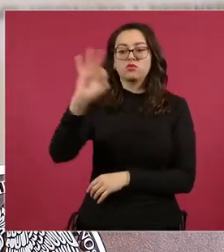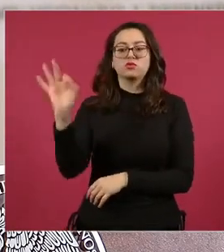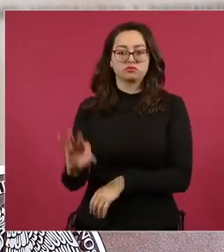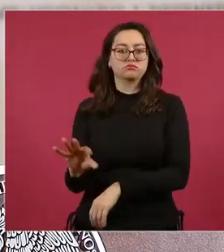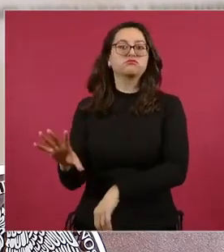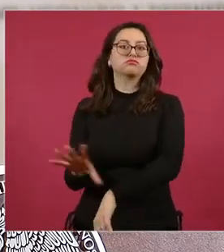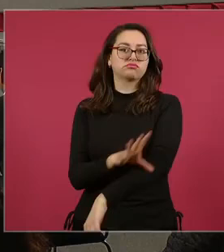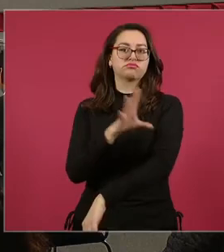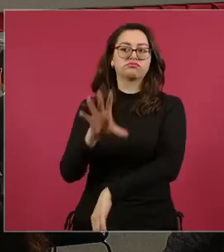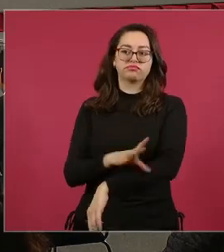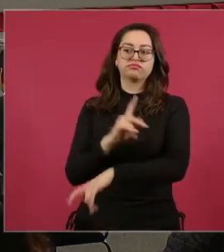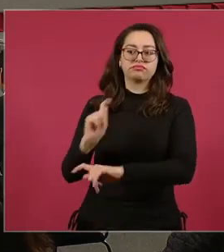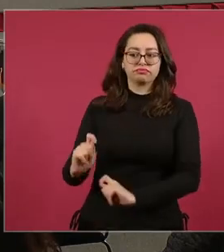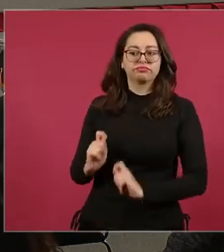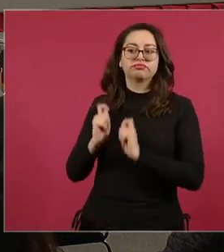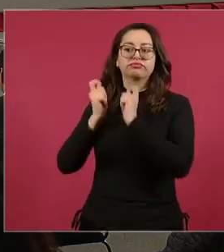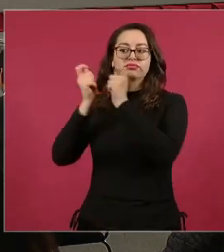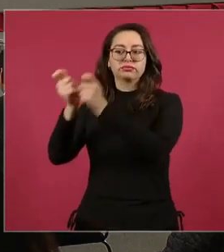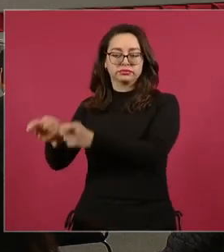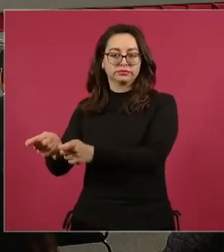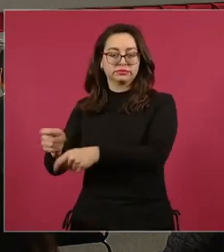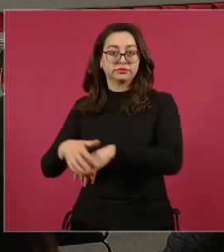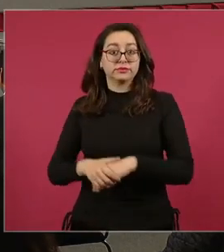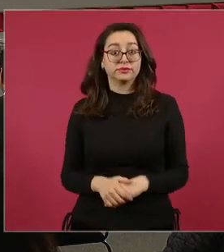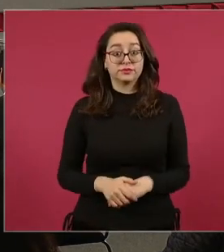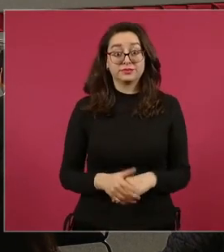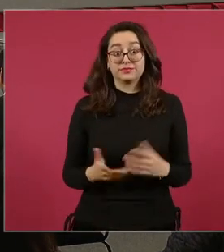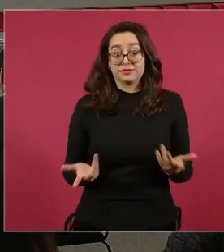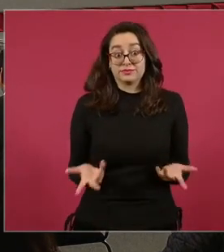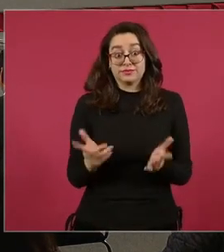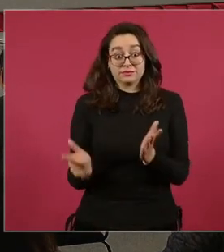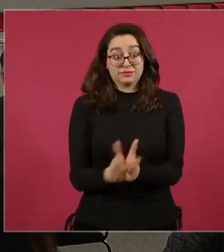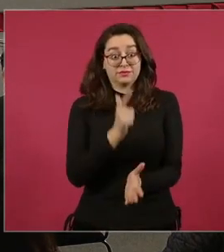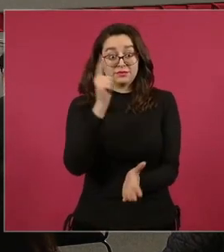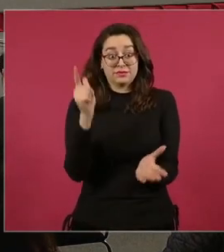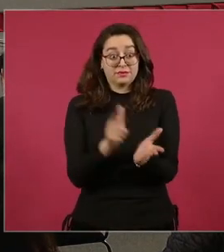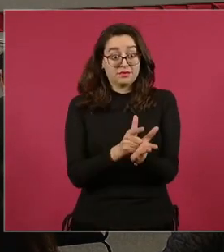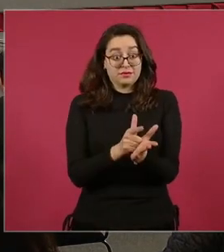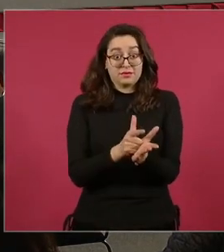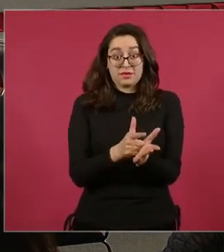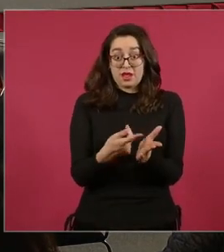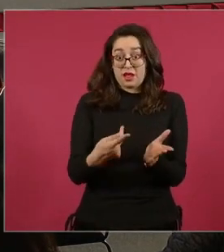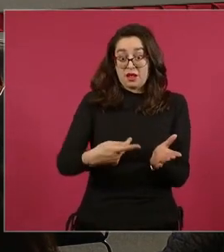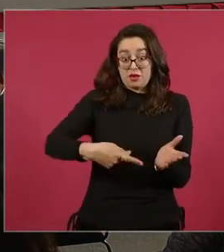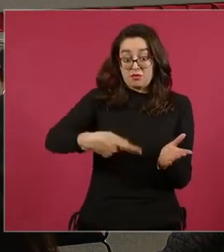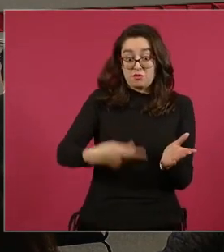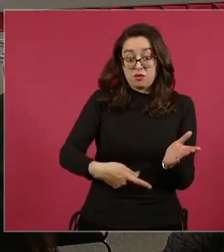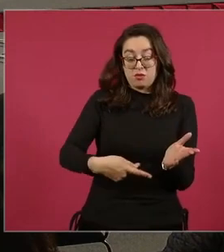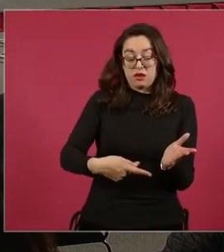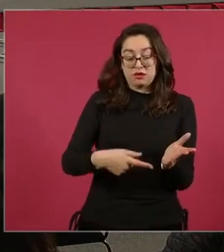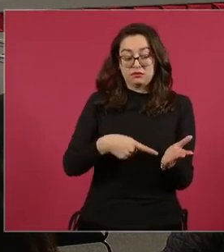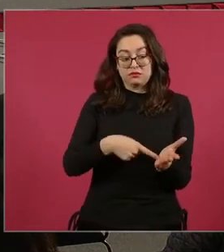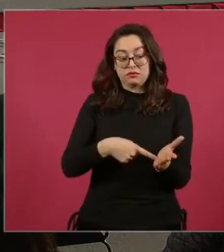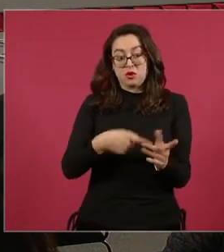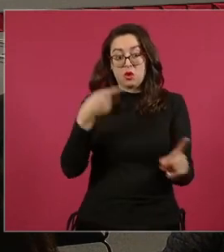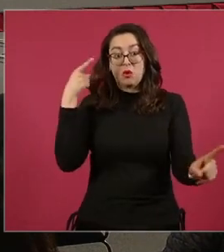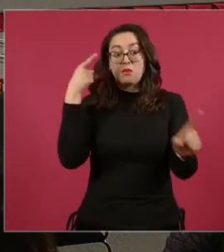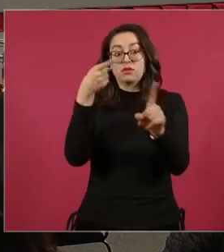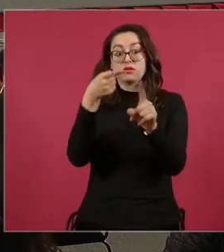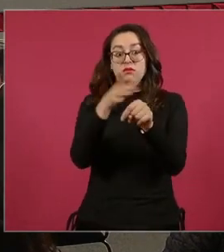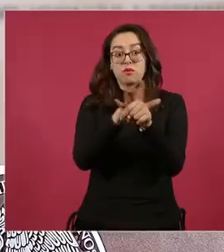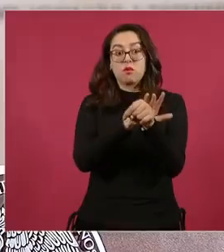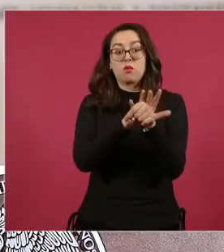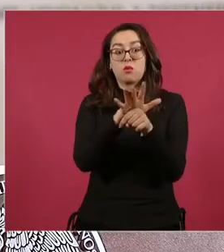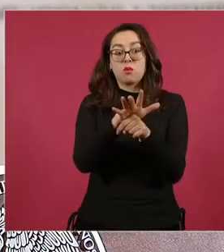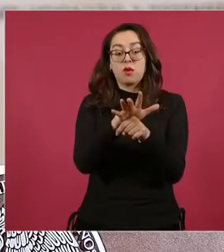es decir, en el marco normativo diseñado para desaparecer a la CFE, pero con el